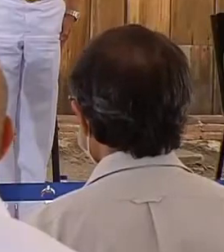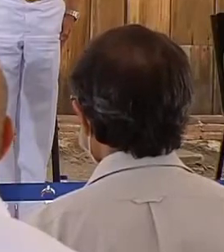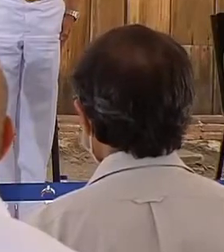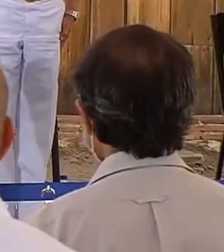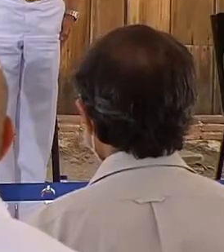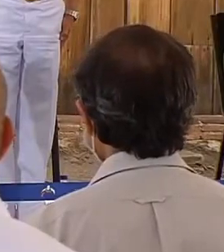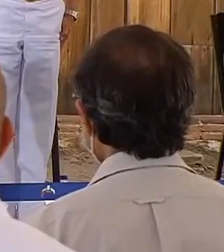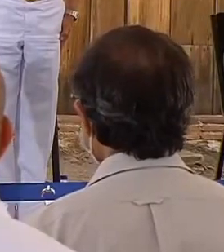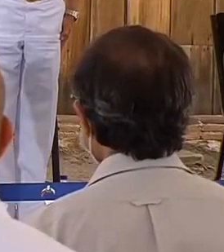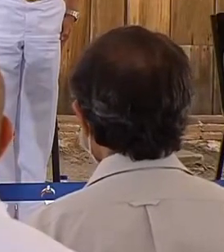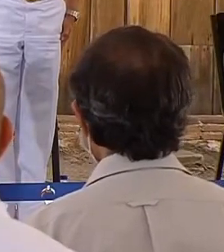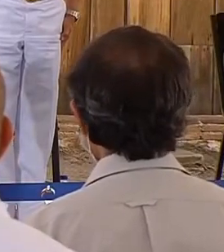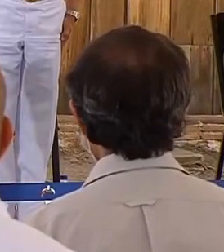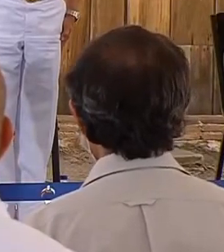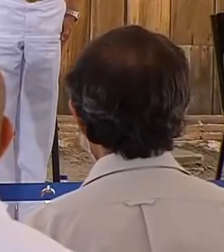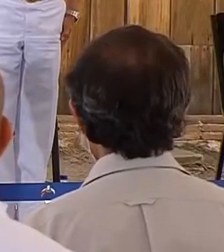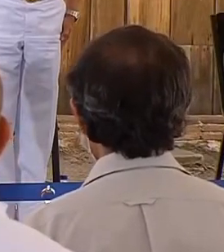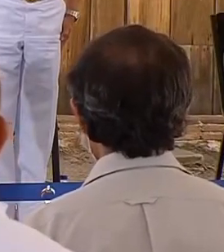¡Gracias!